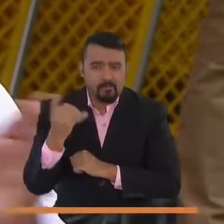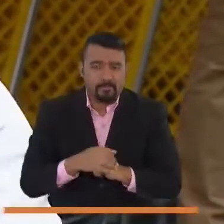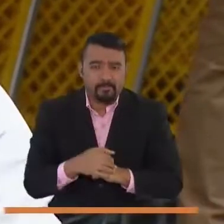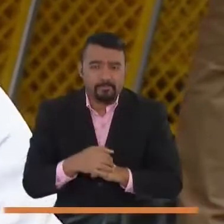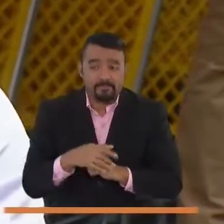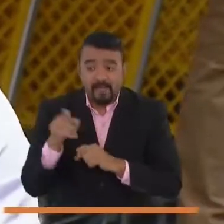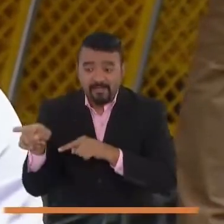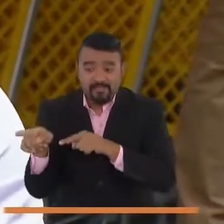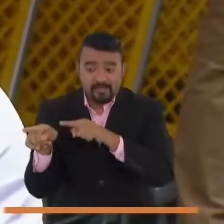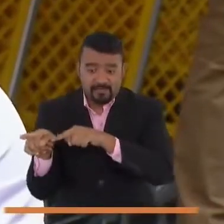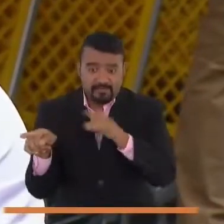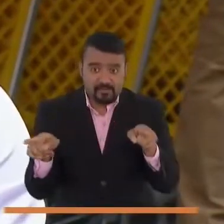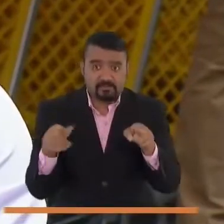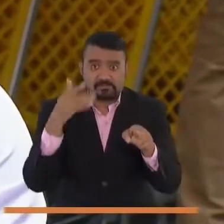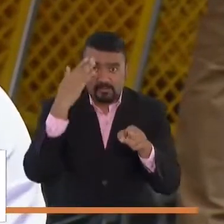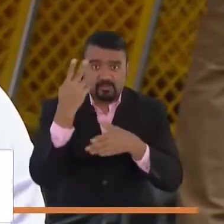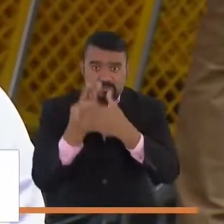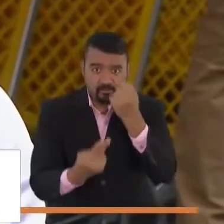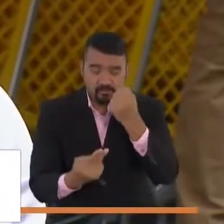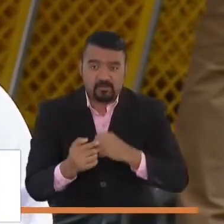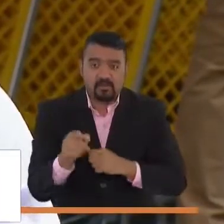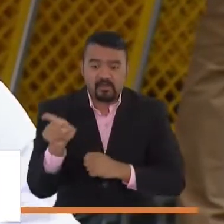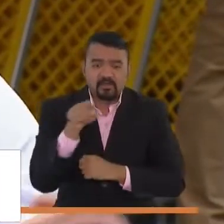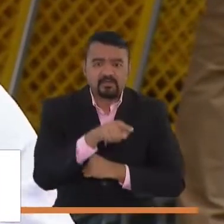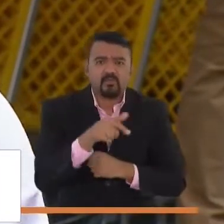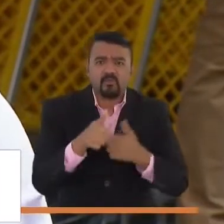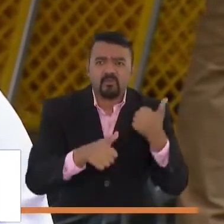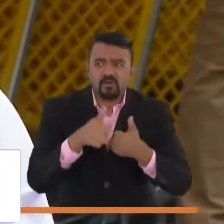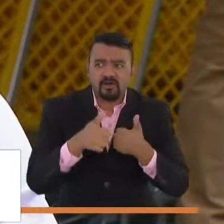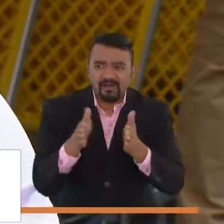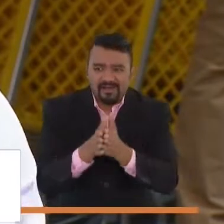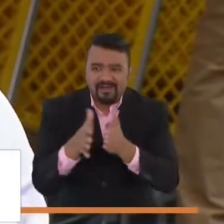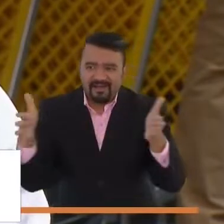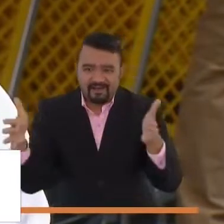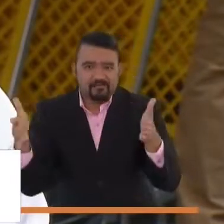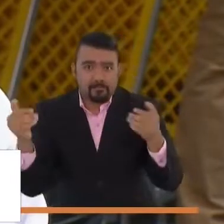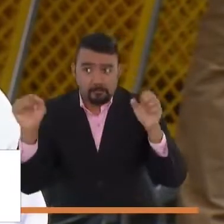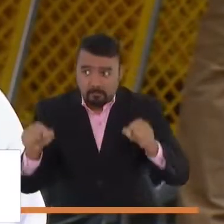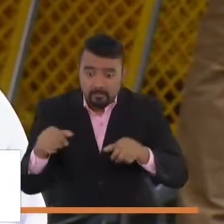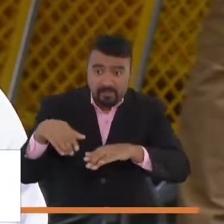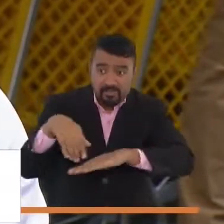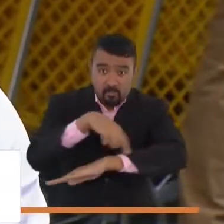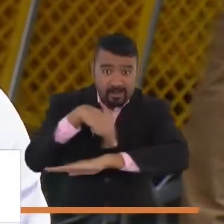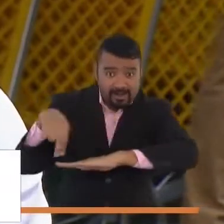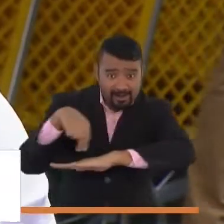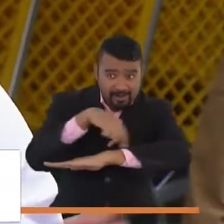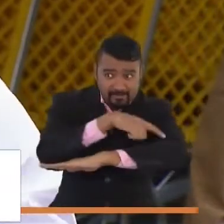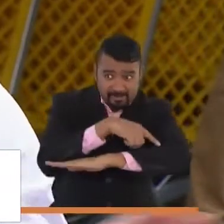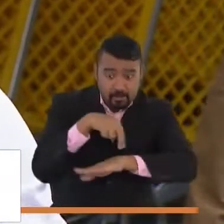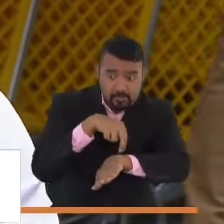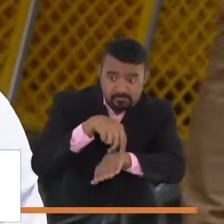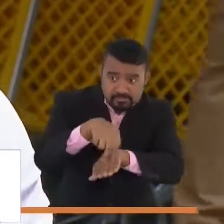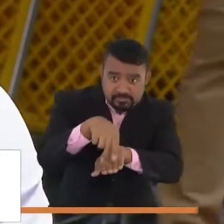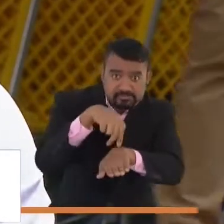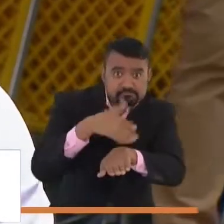y lado, en ambos costados, 1.5 metros de andenes de ancho por cada uno de los andenes, 1.3 metros de antejardín